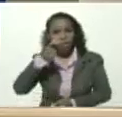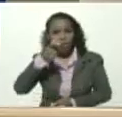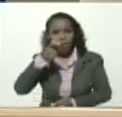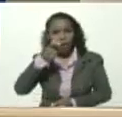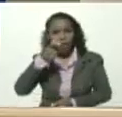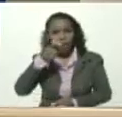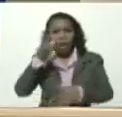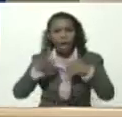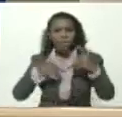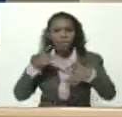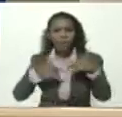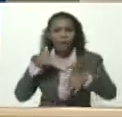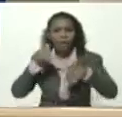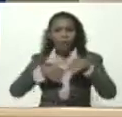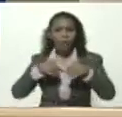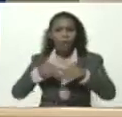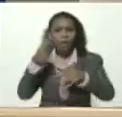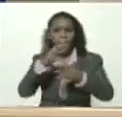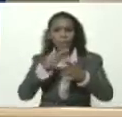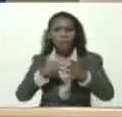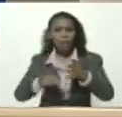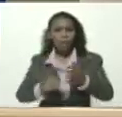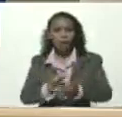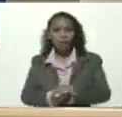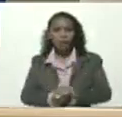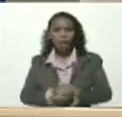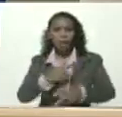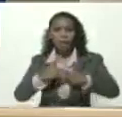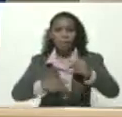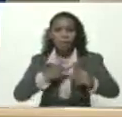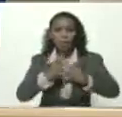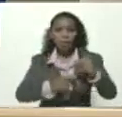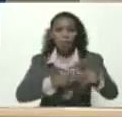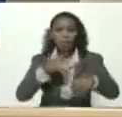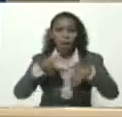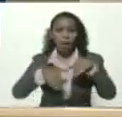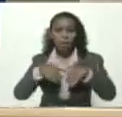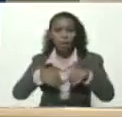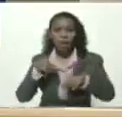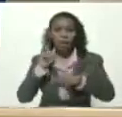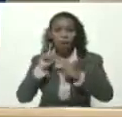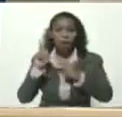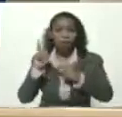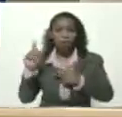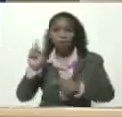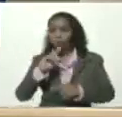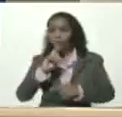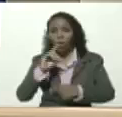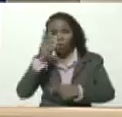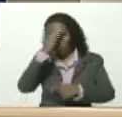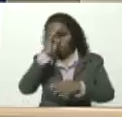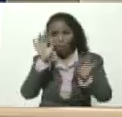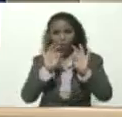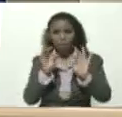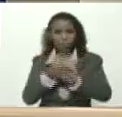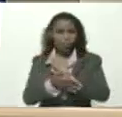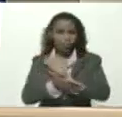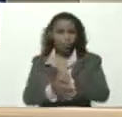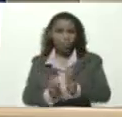del evento electoral, de los materiales, del proceso electoral. Eso no quepa la menor duda.